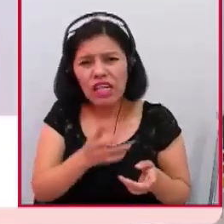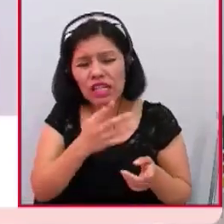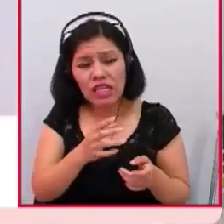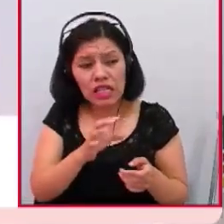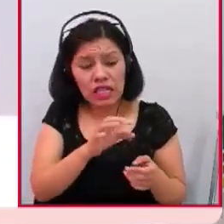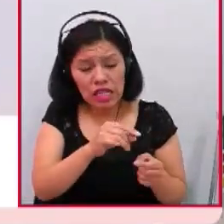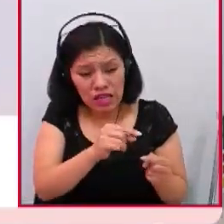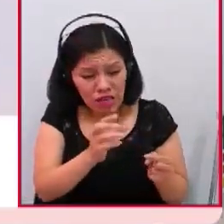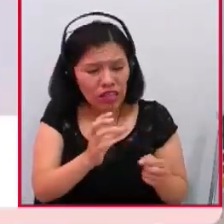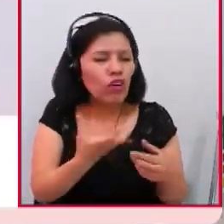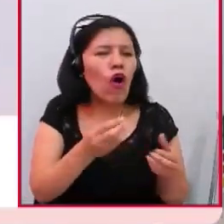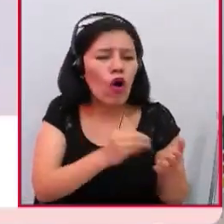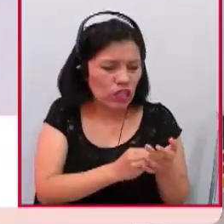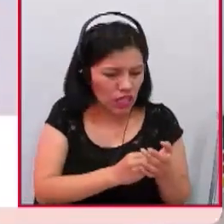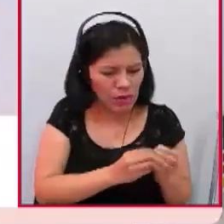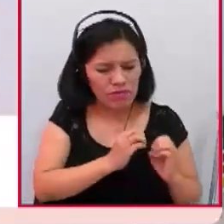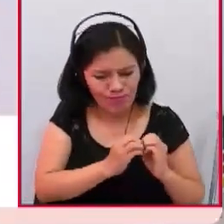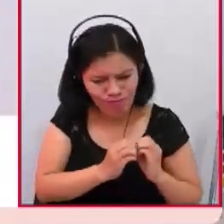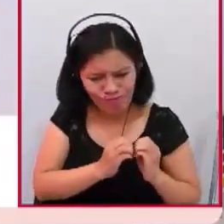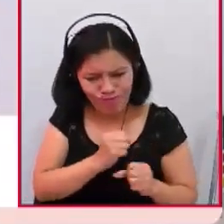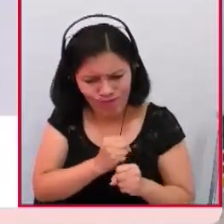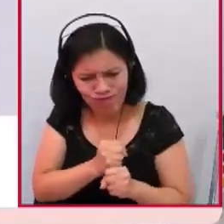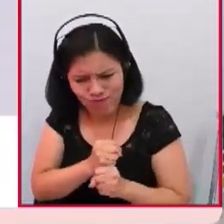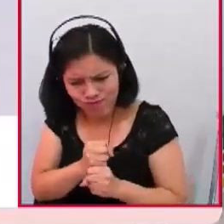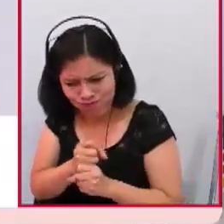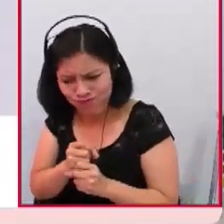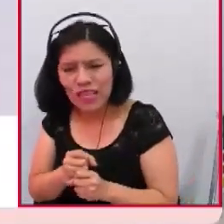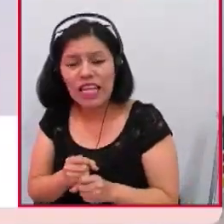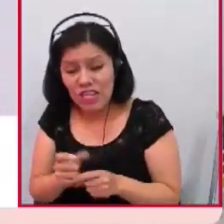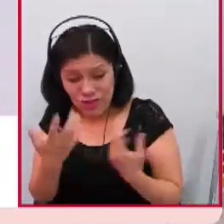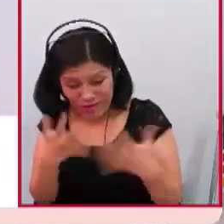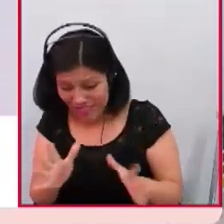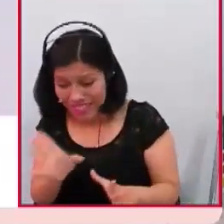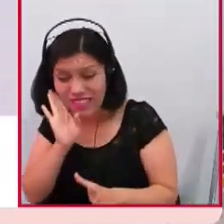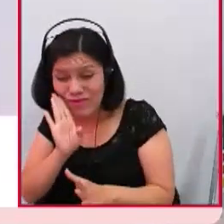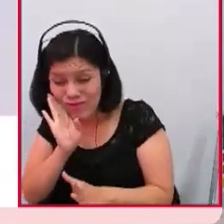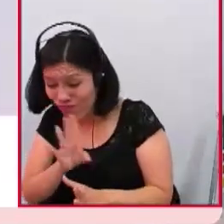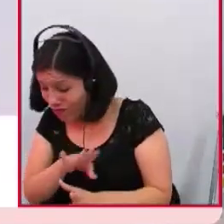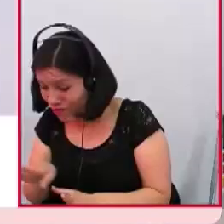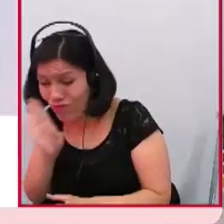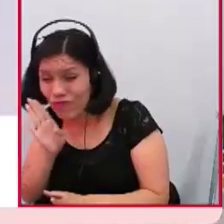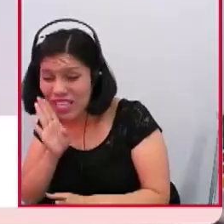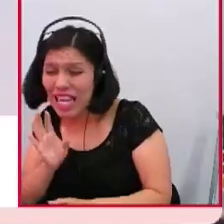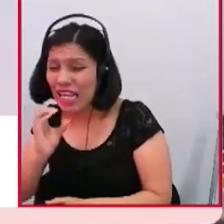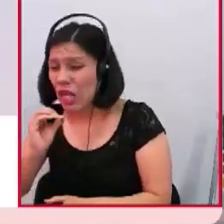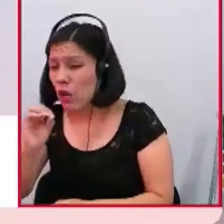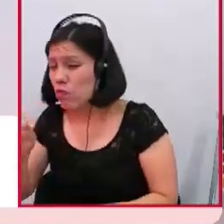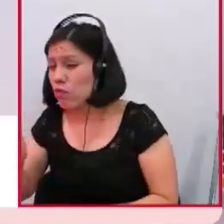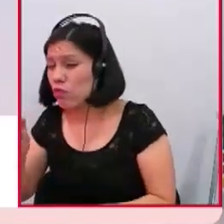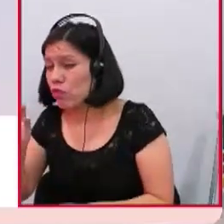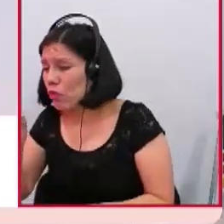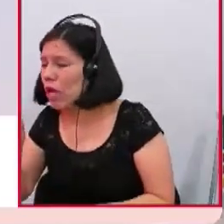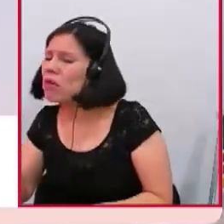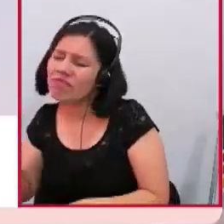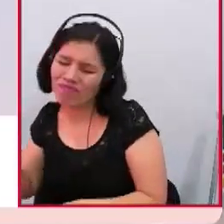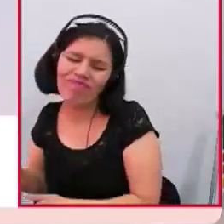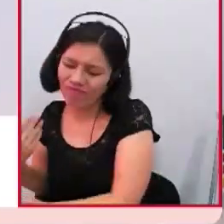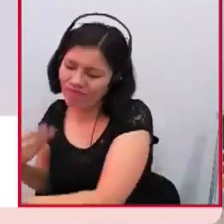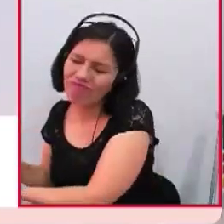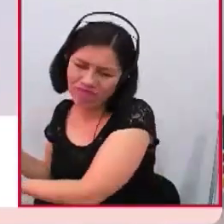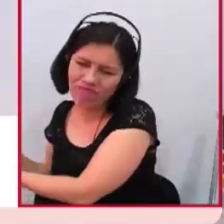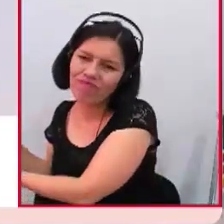sí se va a depósitos y el metal, nosotros decimos lo que recuperamos de estos hornos, regresa otra vez a los convertidores para ser